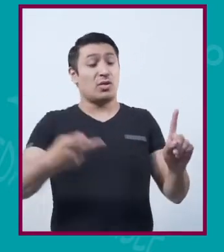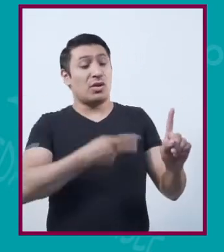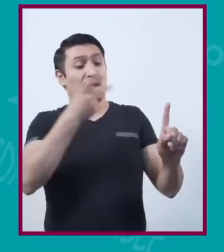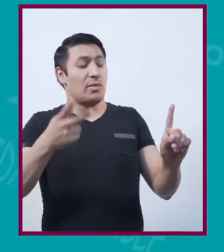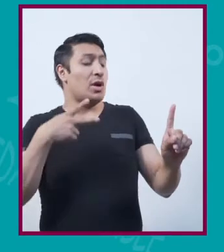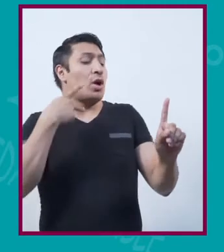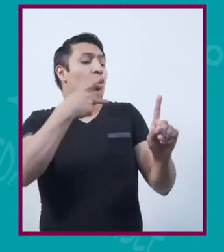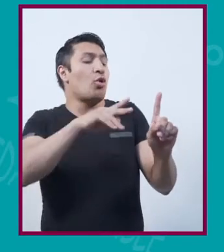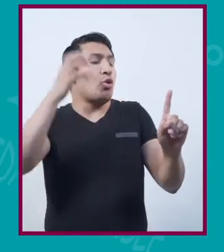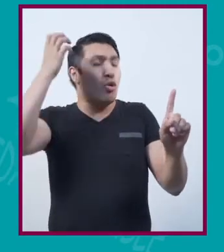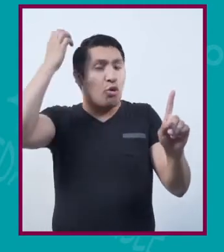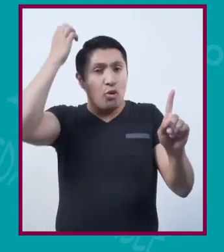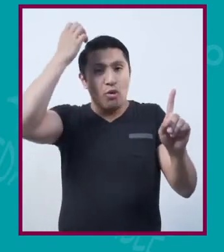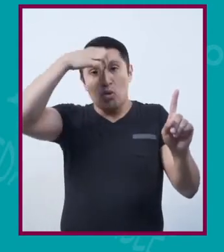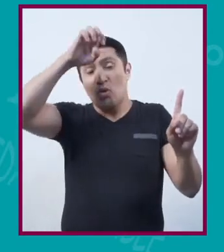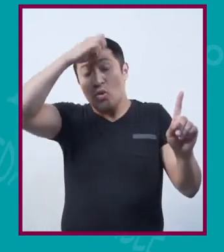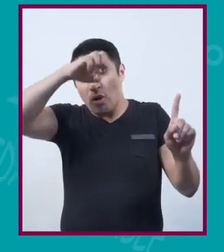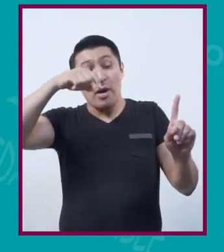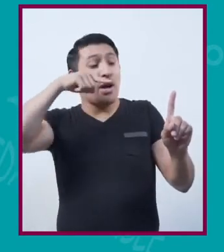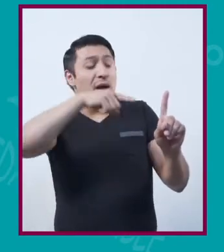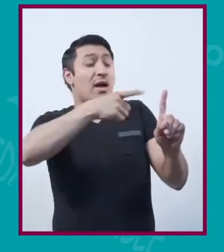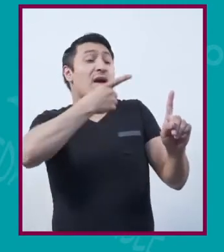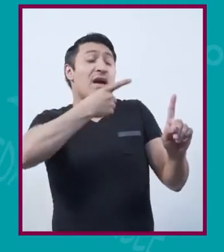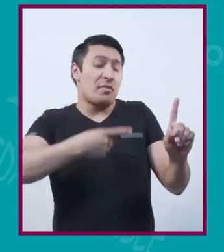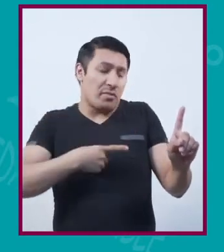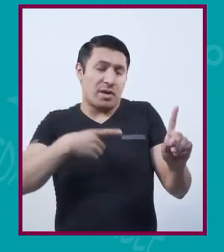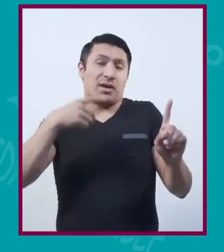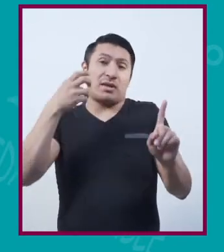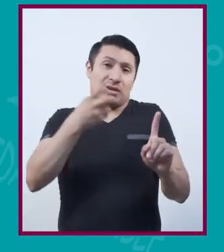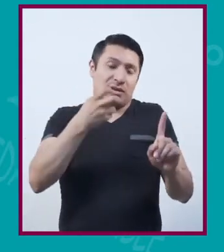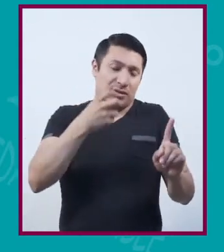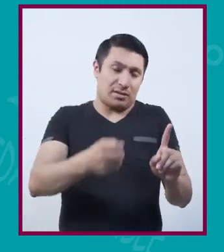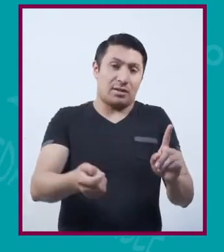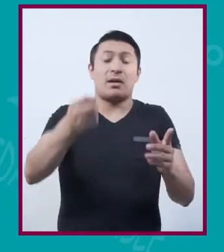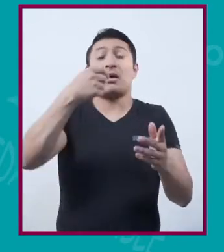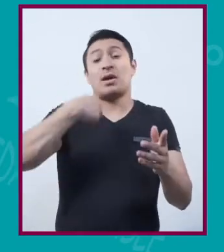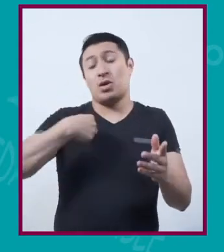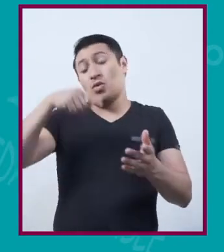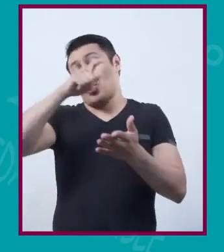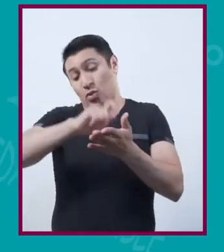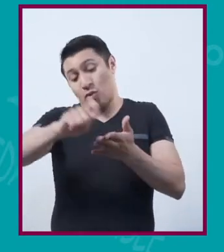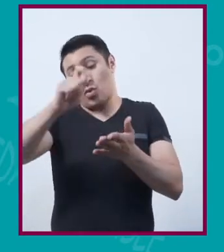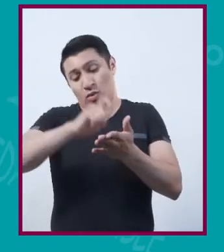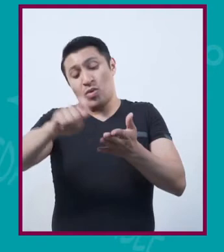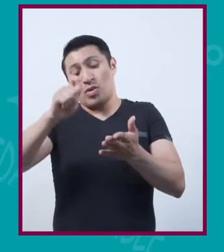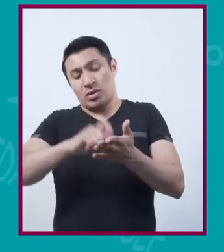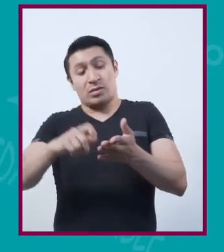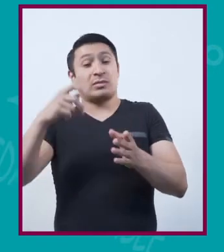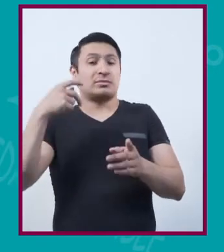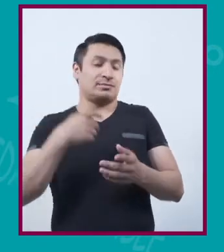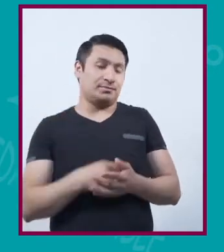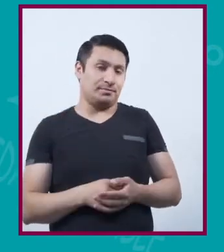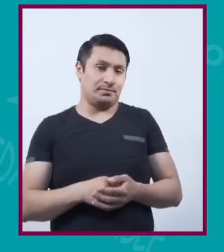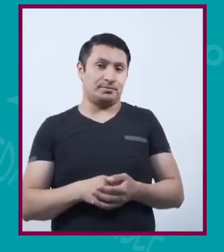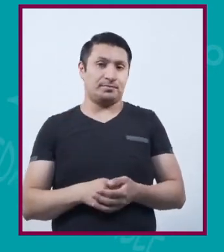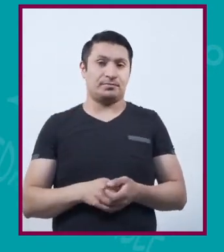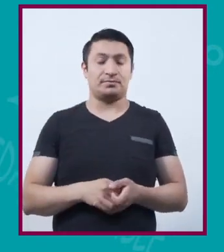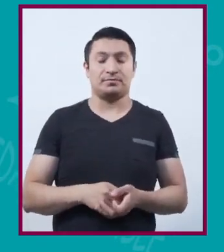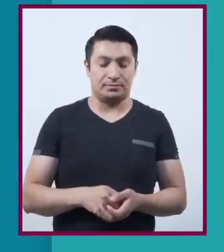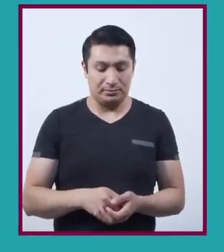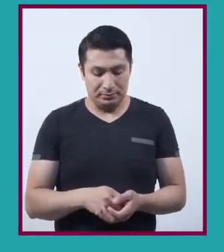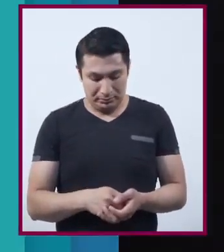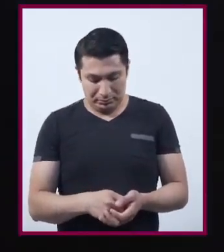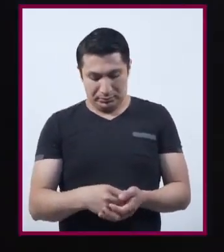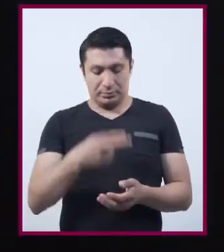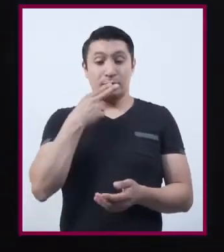pregunto al biografiado sobre su experiencia y entonces me va contando en ese momento lo que